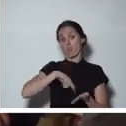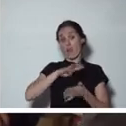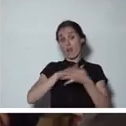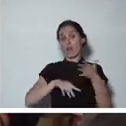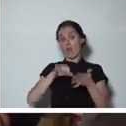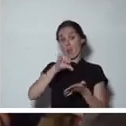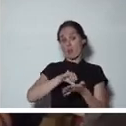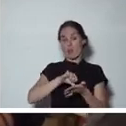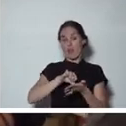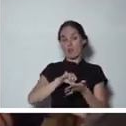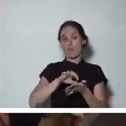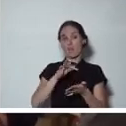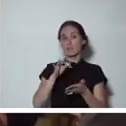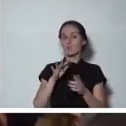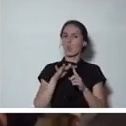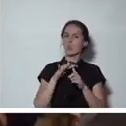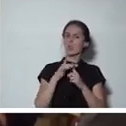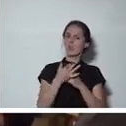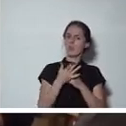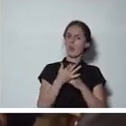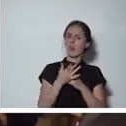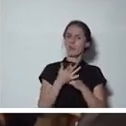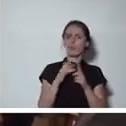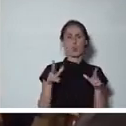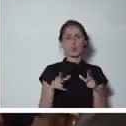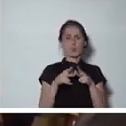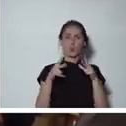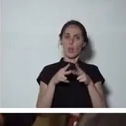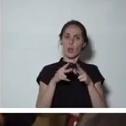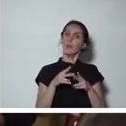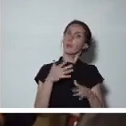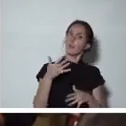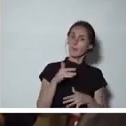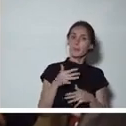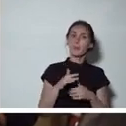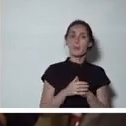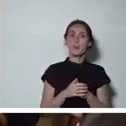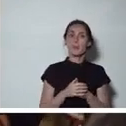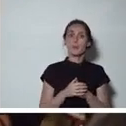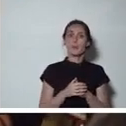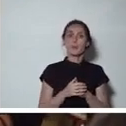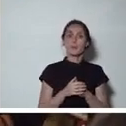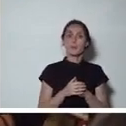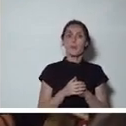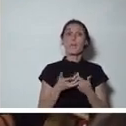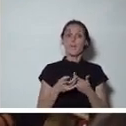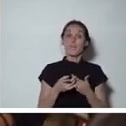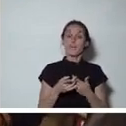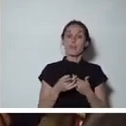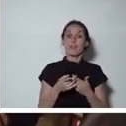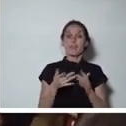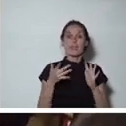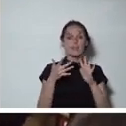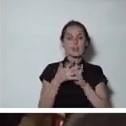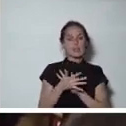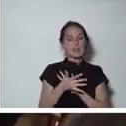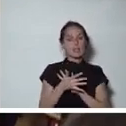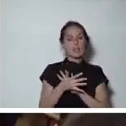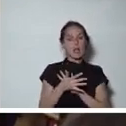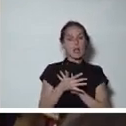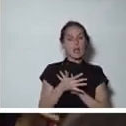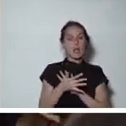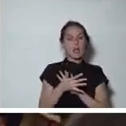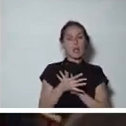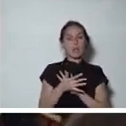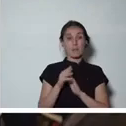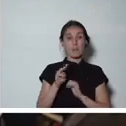inversión social de todo el estado y cuando decimos una política una ciudad que es la que tiene más inversión social quiere decir que es la la que tiene la